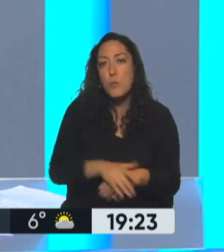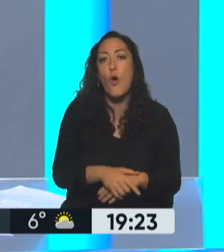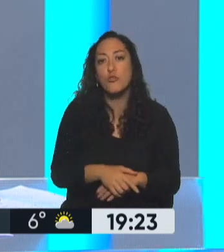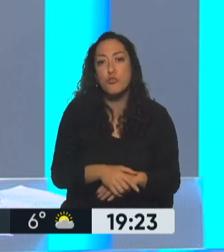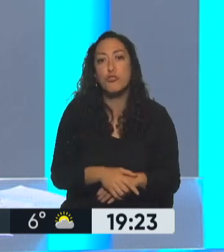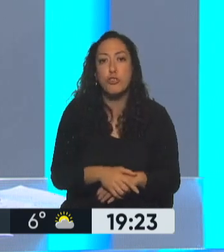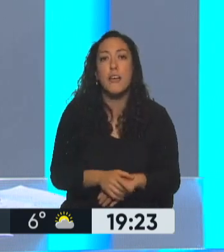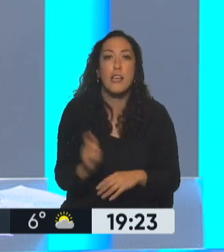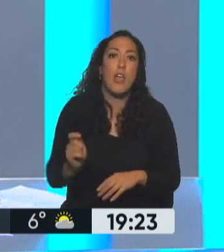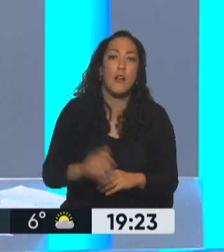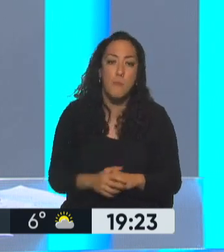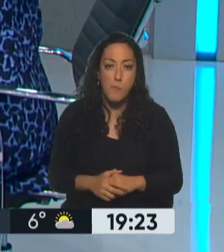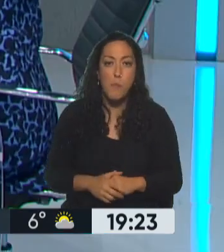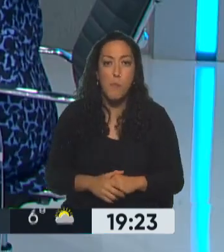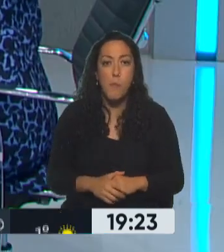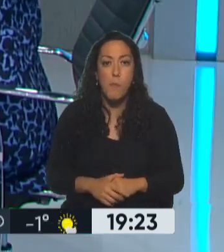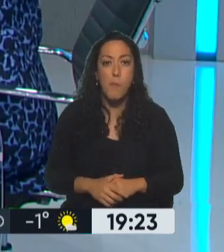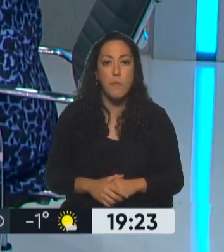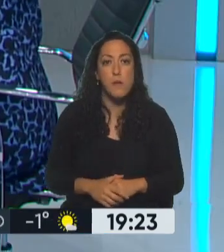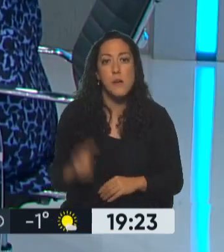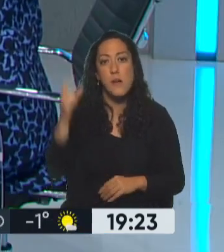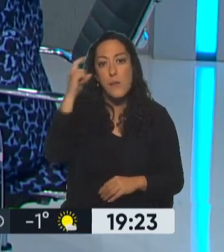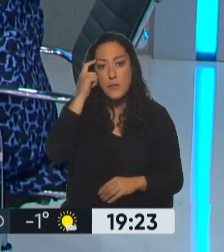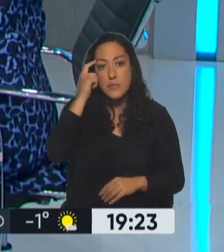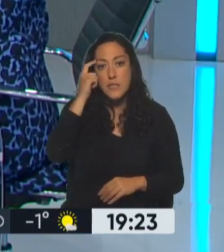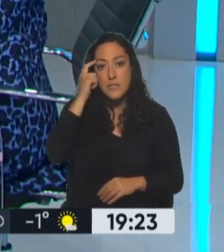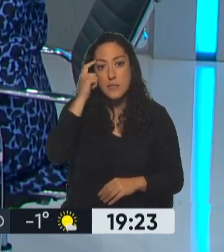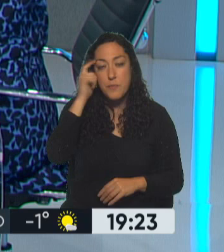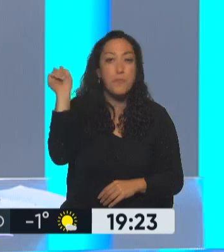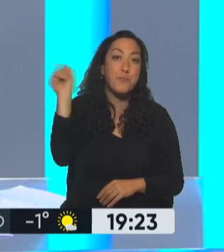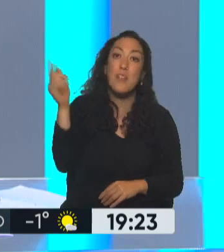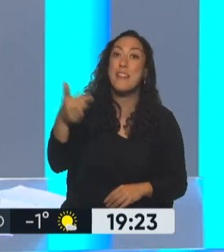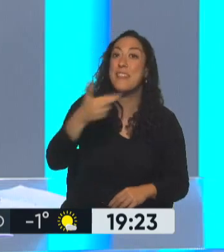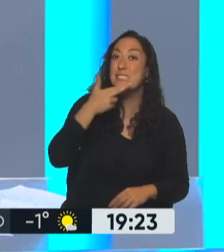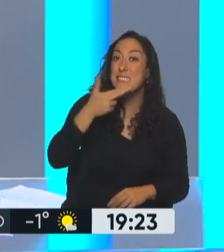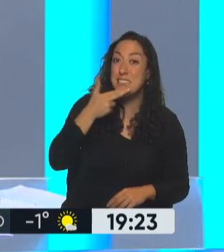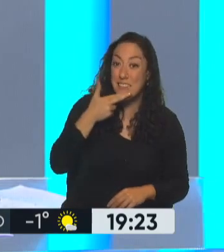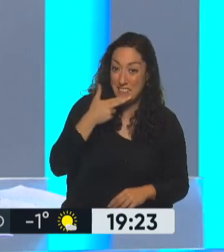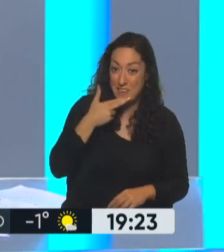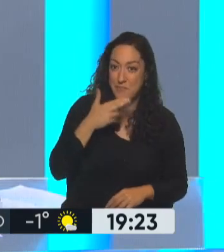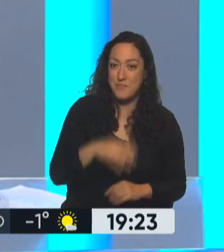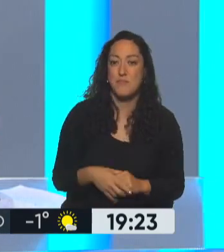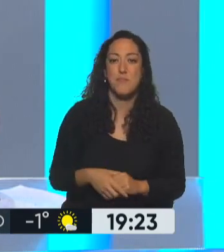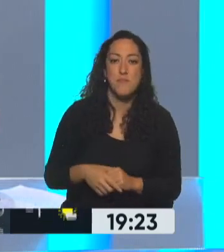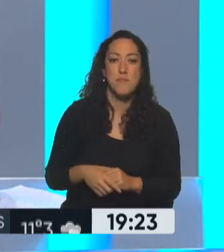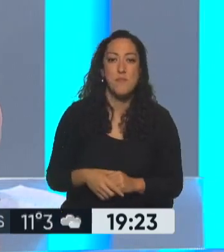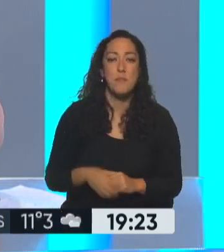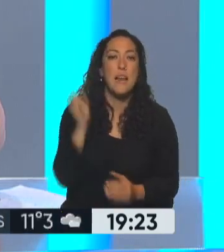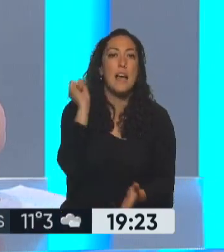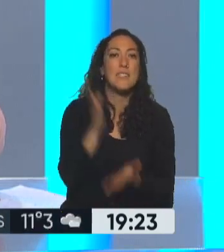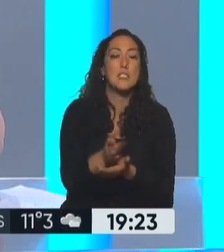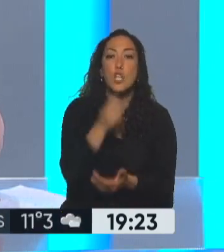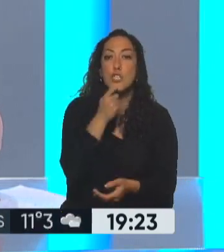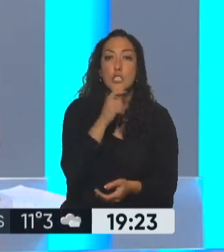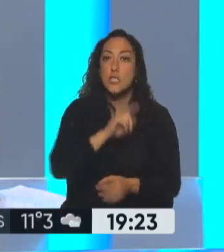lo hizo de las encuestadoras te ar riesgo un 10 a ver un 17 Está mejor está mejor y cuál es la sanción si no lo